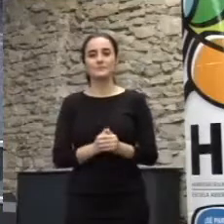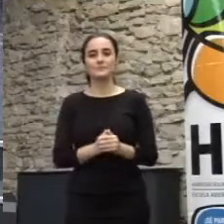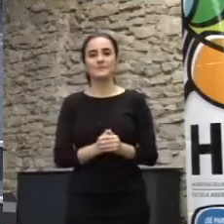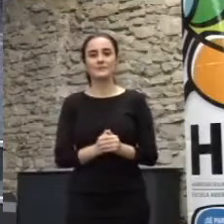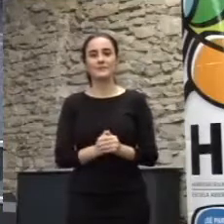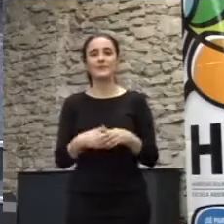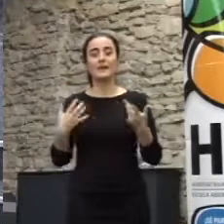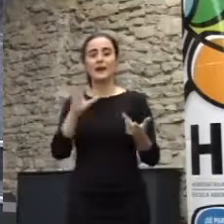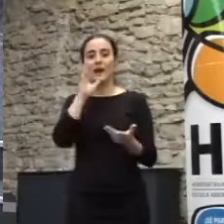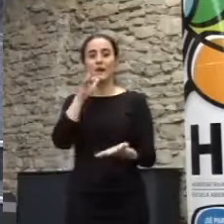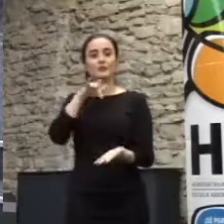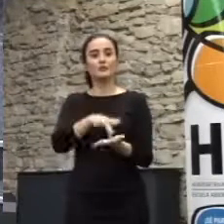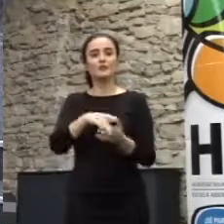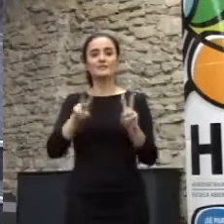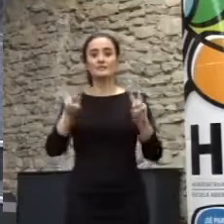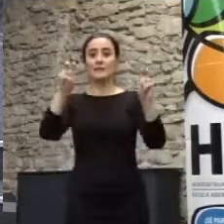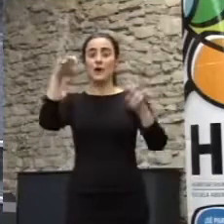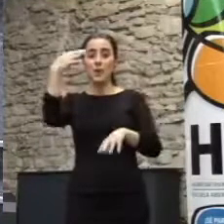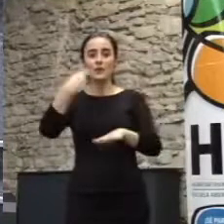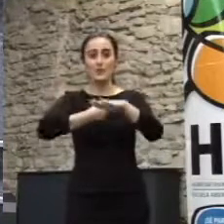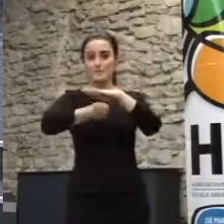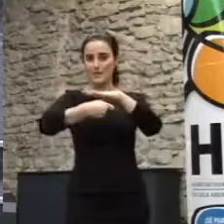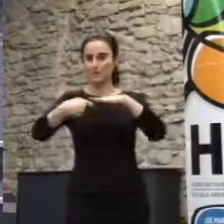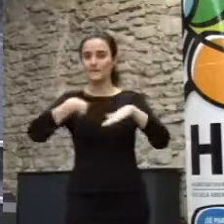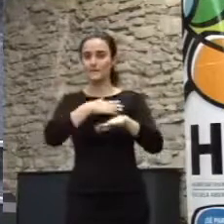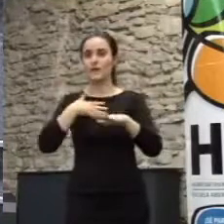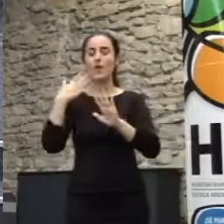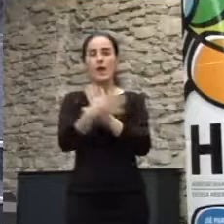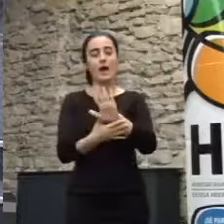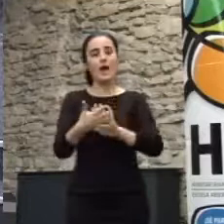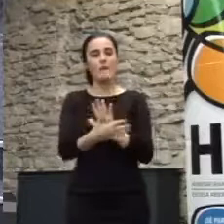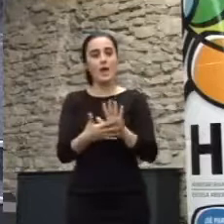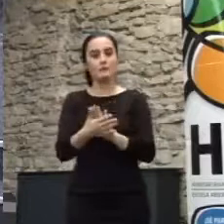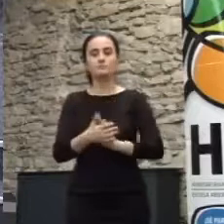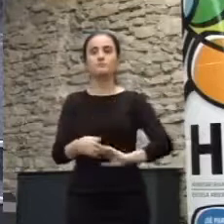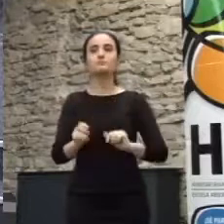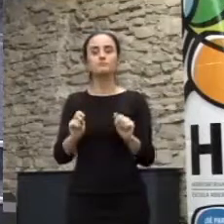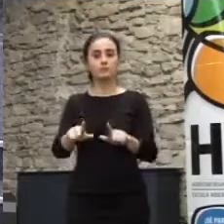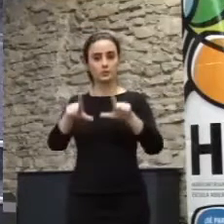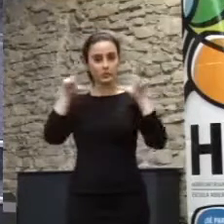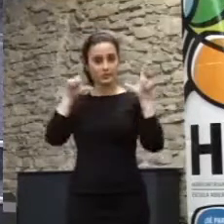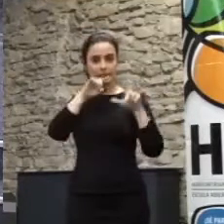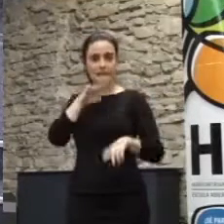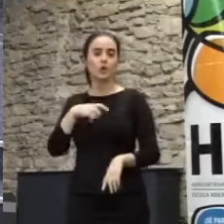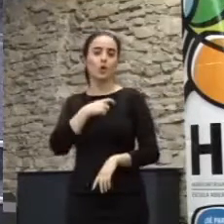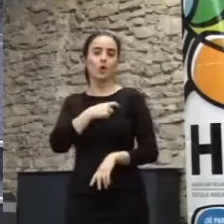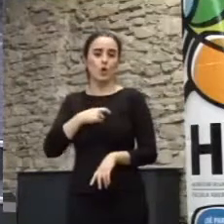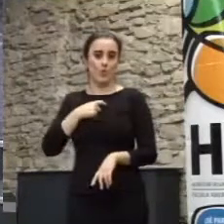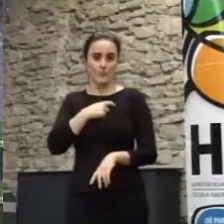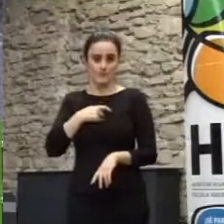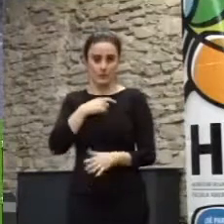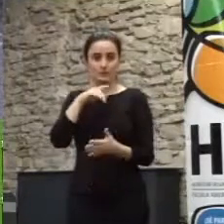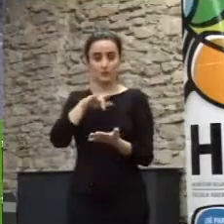un tema que quiero tratar, que creo que es único en Vitoria-Gasteiz, que tiene como protagonista a las comisiones que se celebran